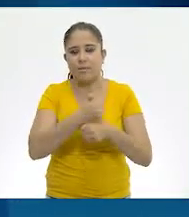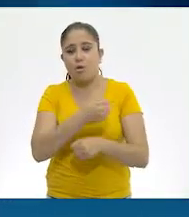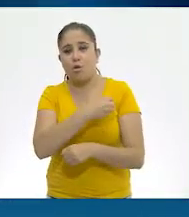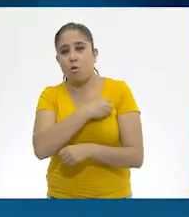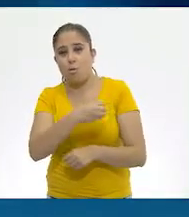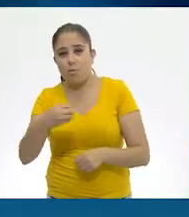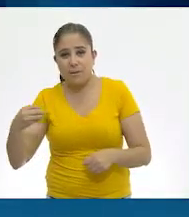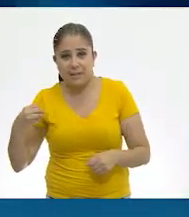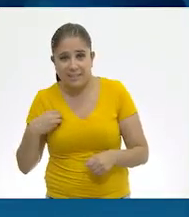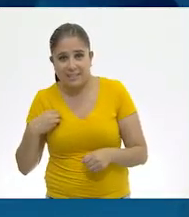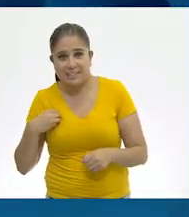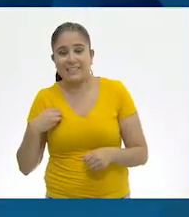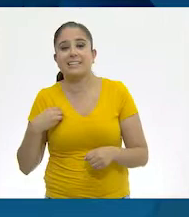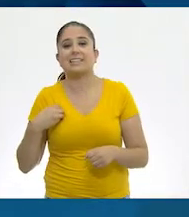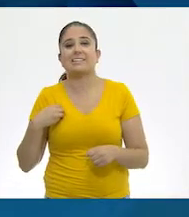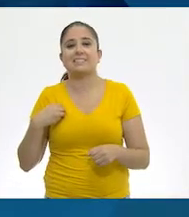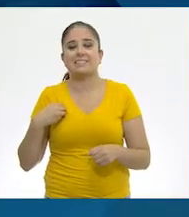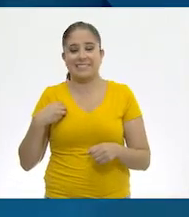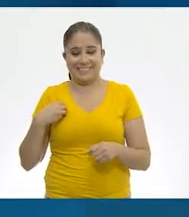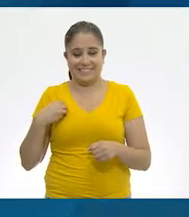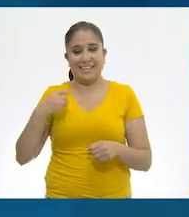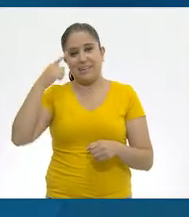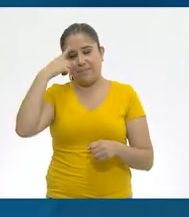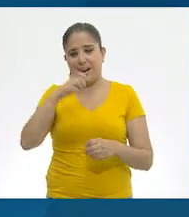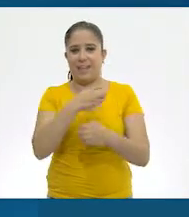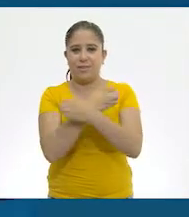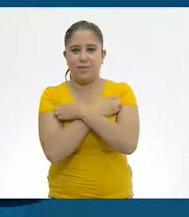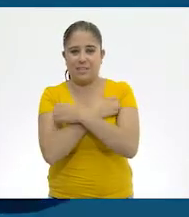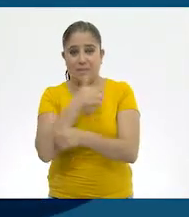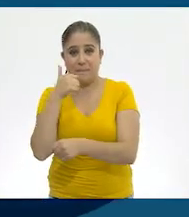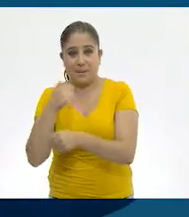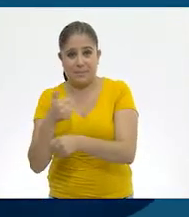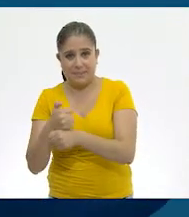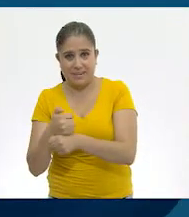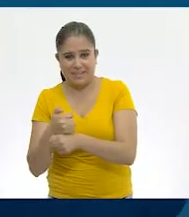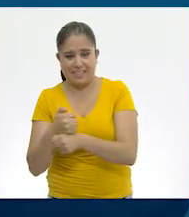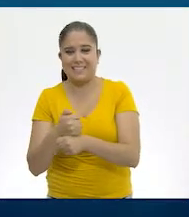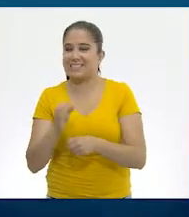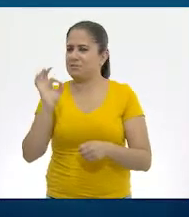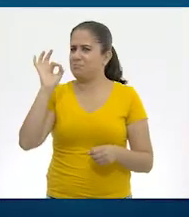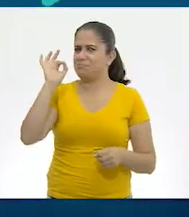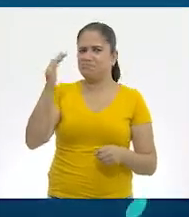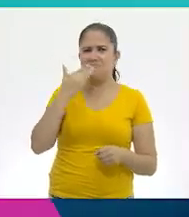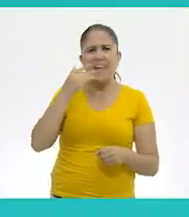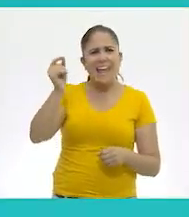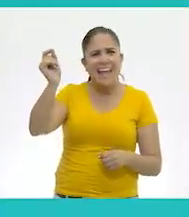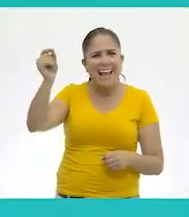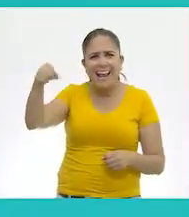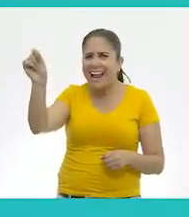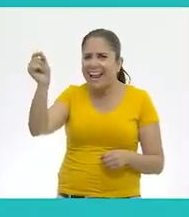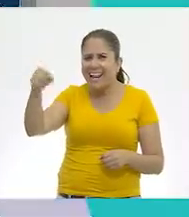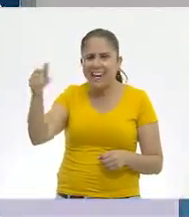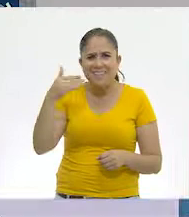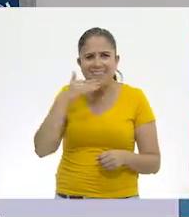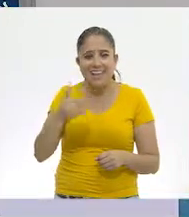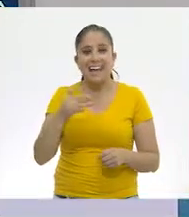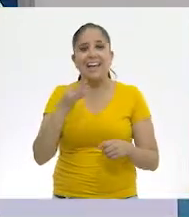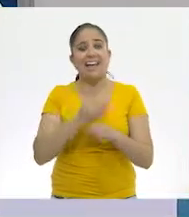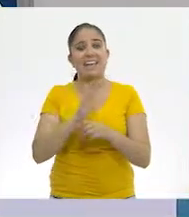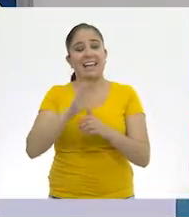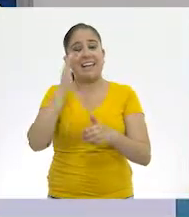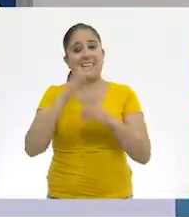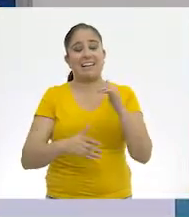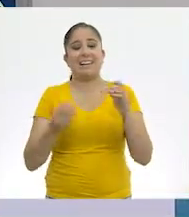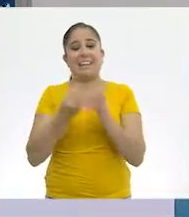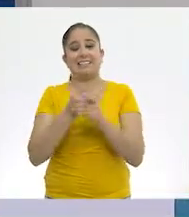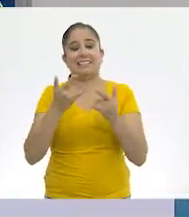obligatoriedad ¿Con qué de palabras la grandes? educación primaria. Genial, muy bien. Con esto hemos terminado nuestra clase